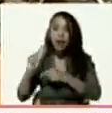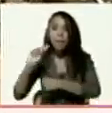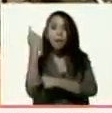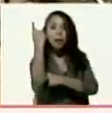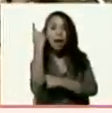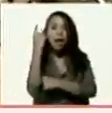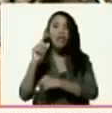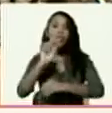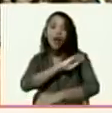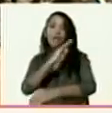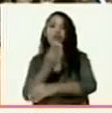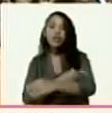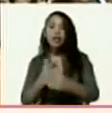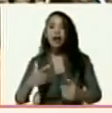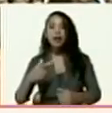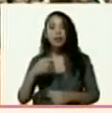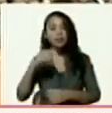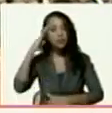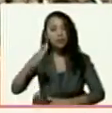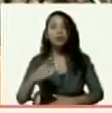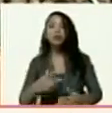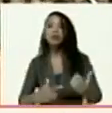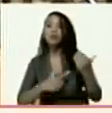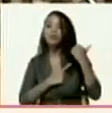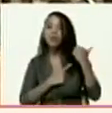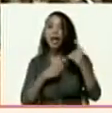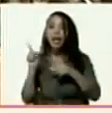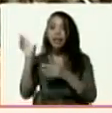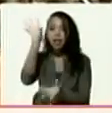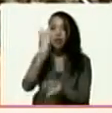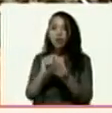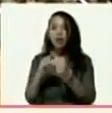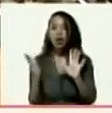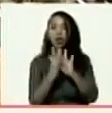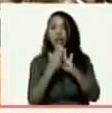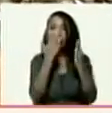la de la Fuerza Armada Nacional Bolivariana. Con este resumen, nosotros devolvemos el contacto. Adelante.